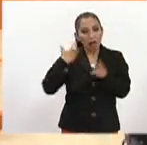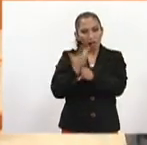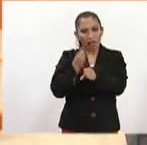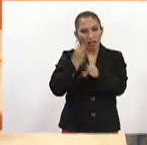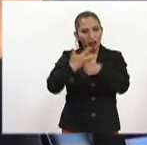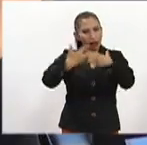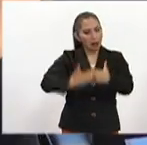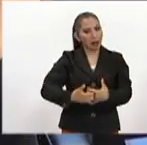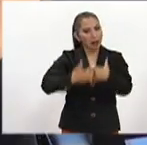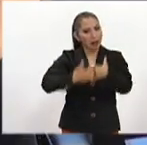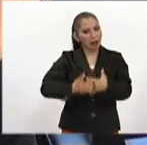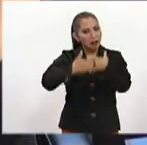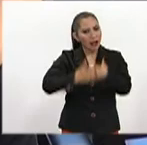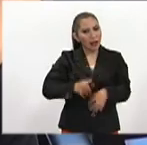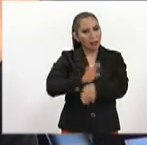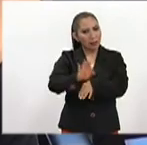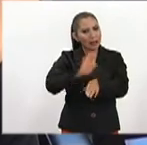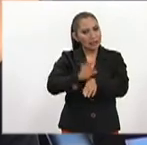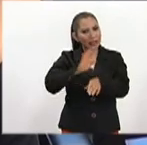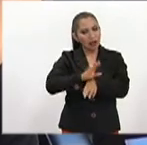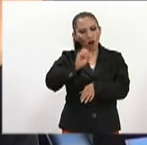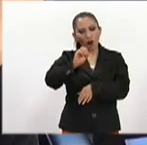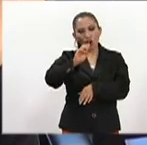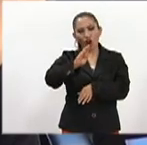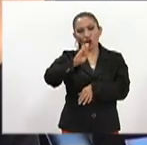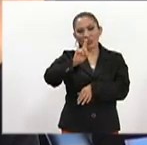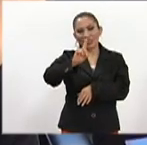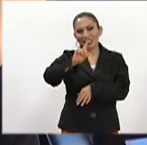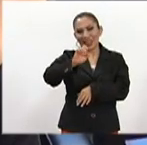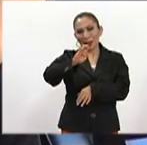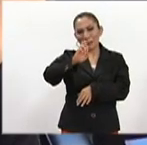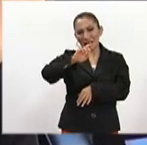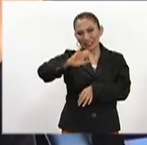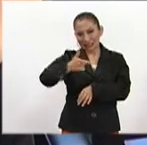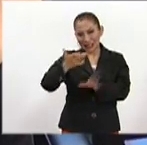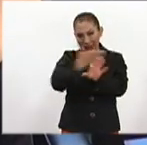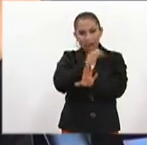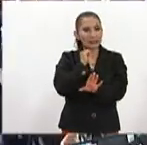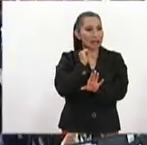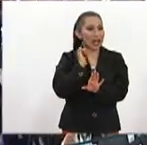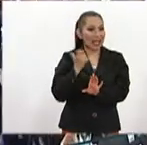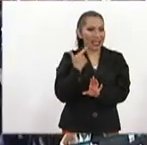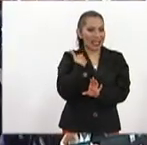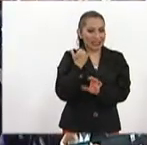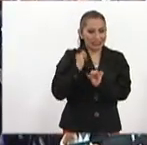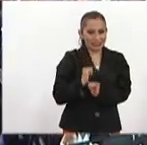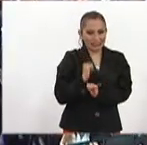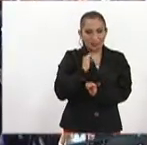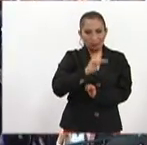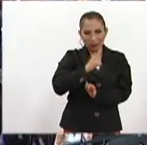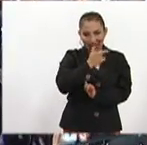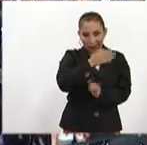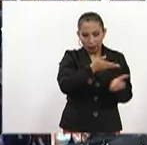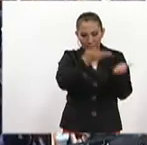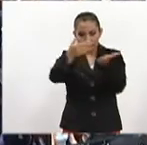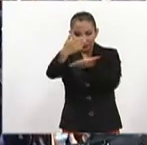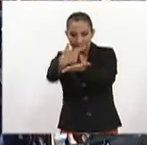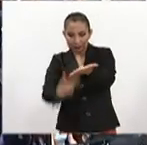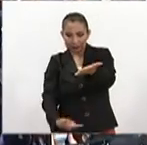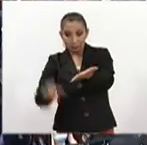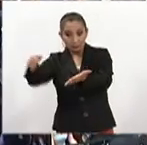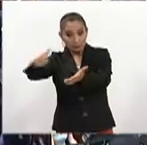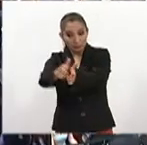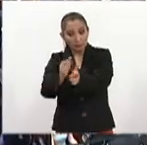constructora brasileña Odebrecht. De acuerdo con un documento entregado al Senado por el ex procurador Raúl Cervantes, la unidad